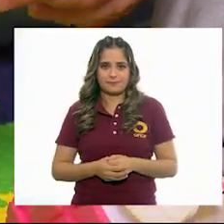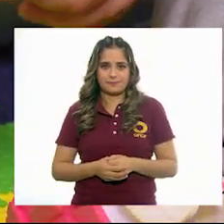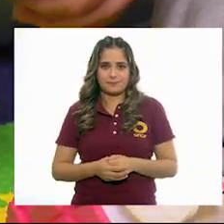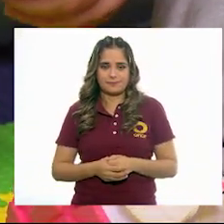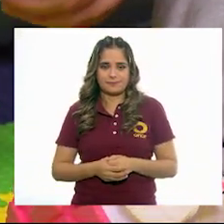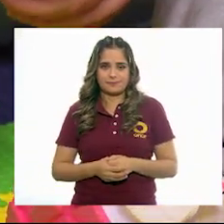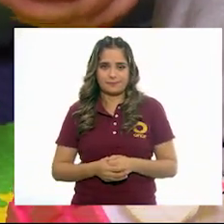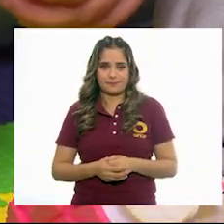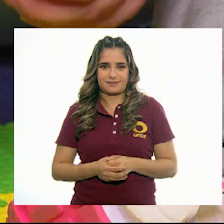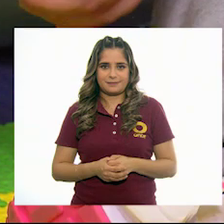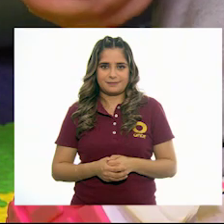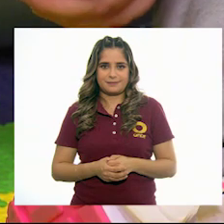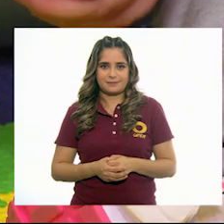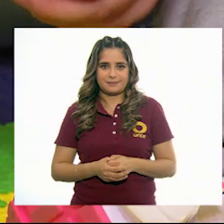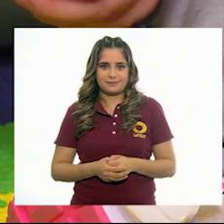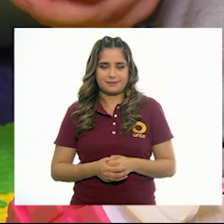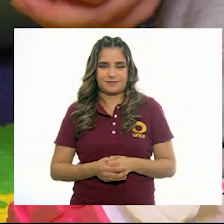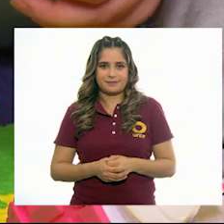Abrazo.